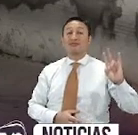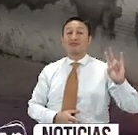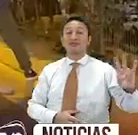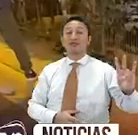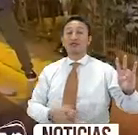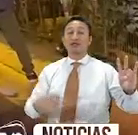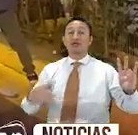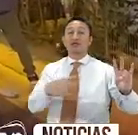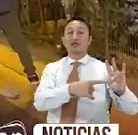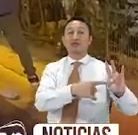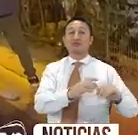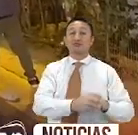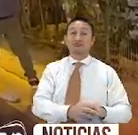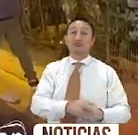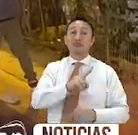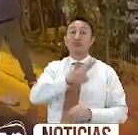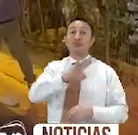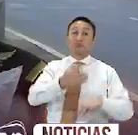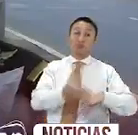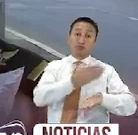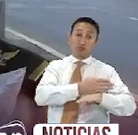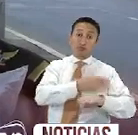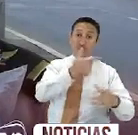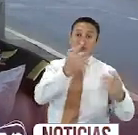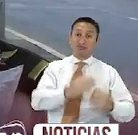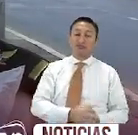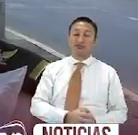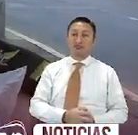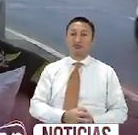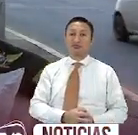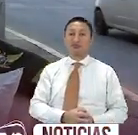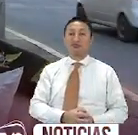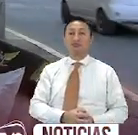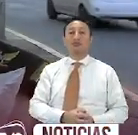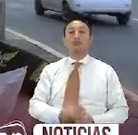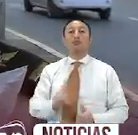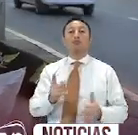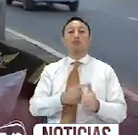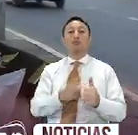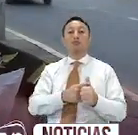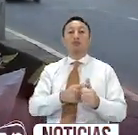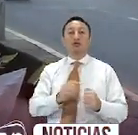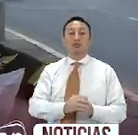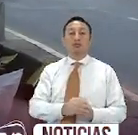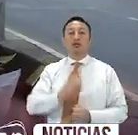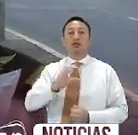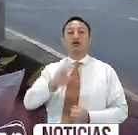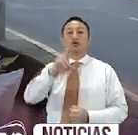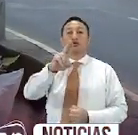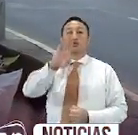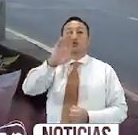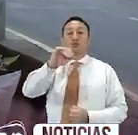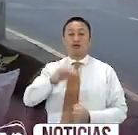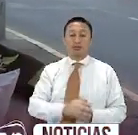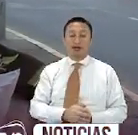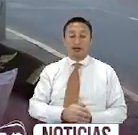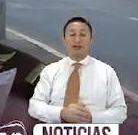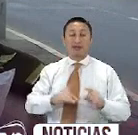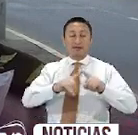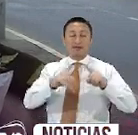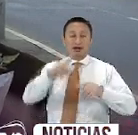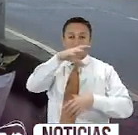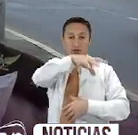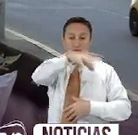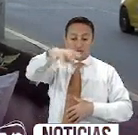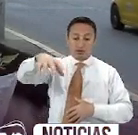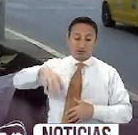han ocurrido en las últimas 24 horas. Tenemos priorizado lo que es los circuitos Cuba, circuito Pradera, María Auxiliadora, son los circuitos